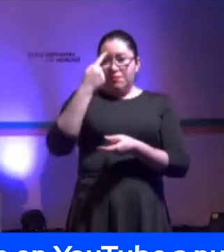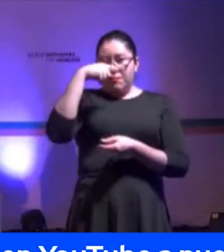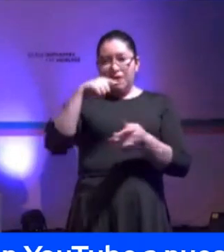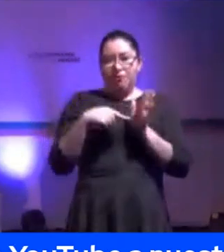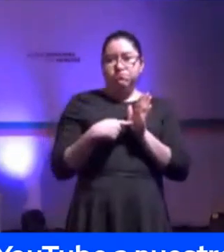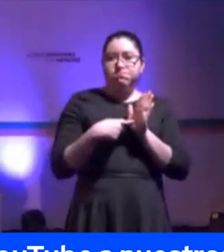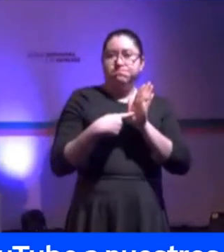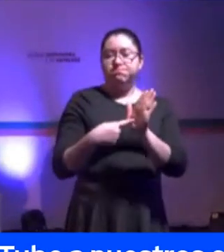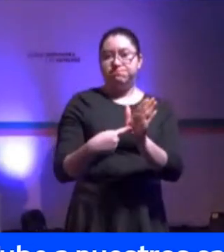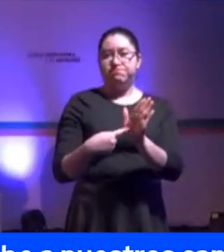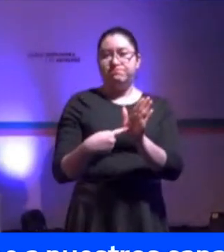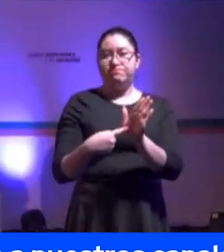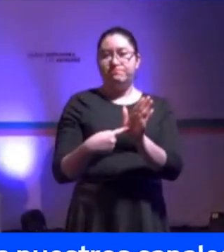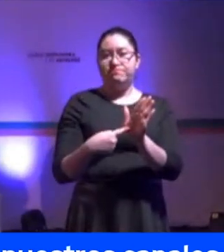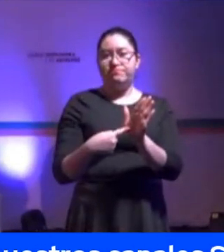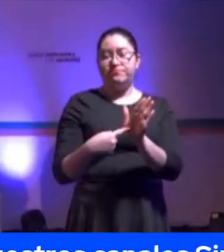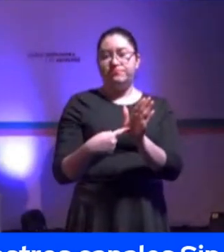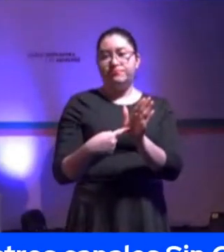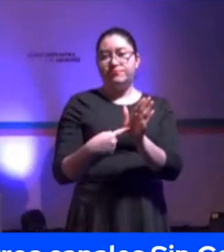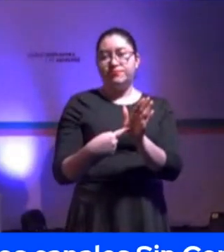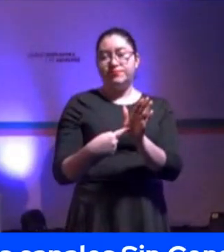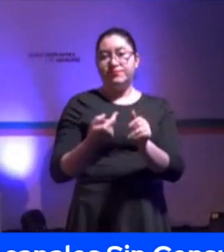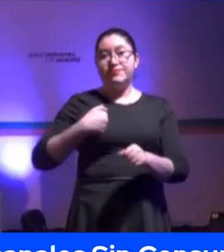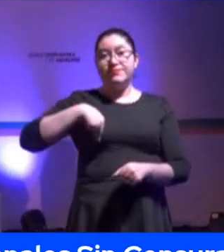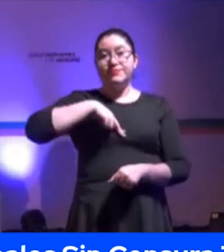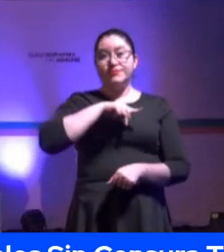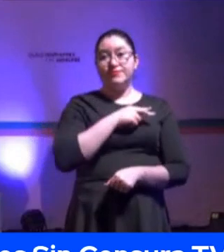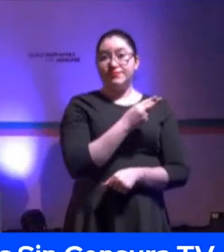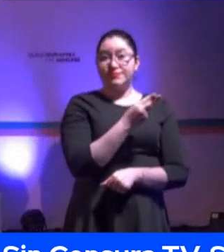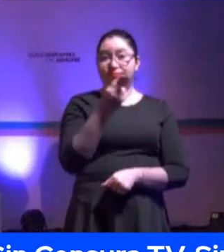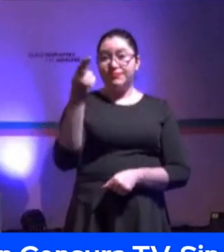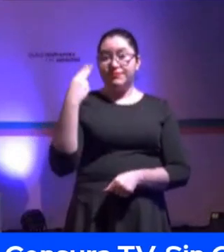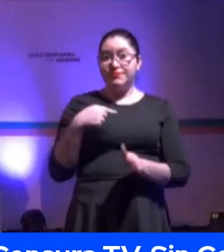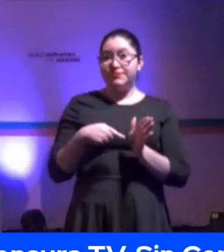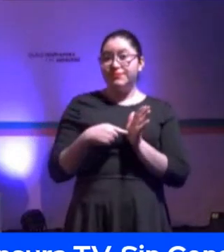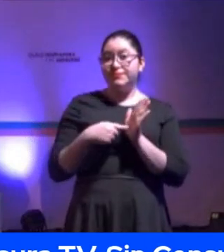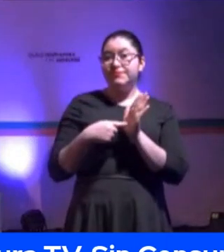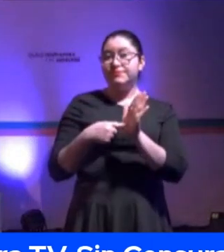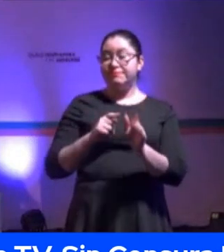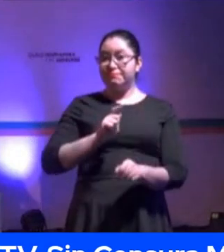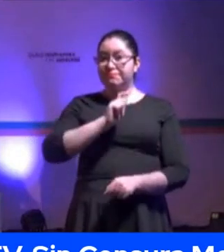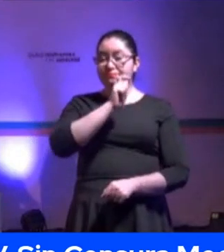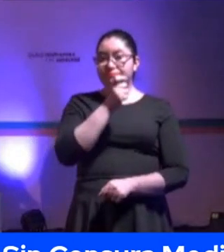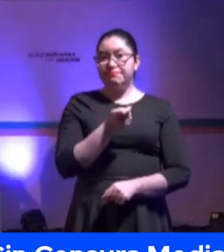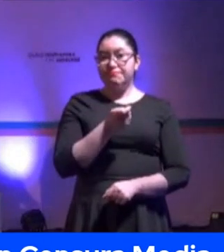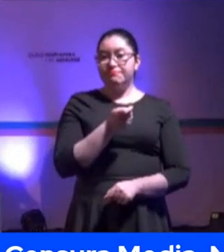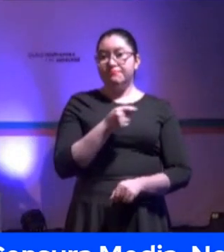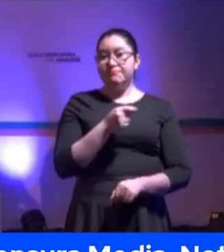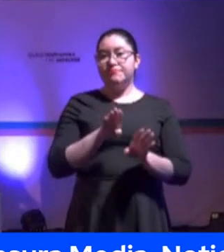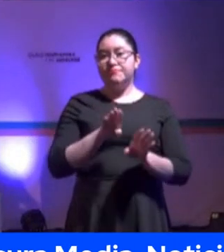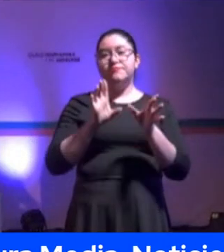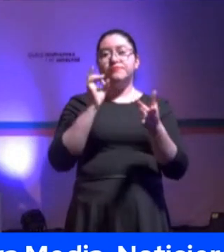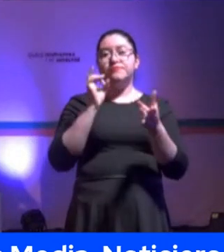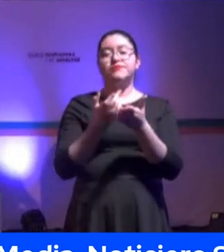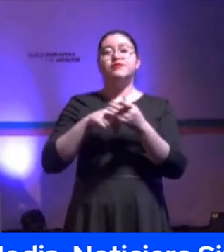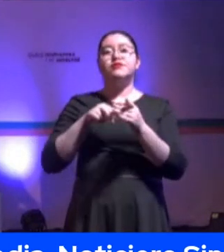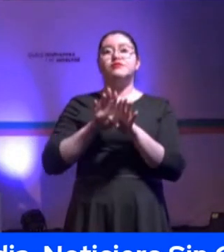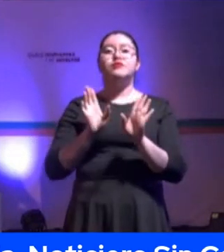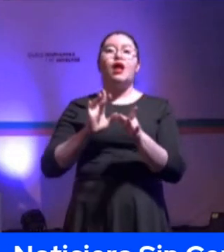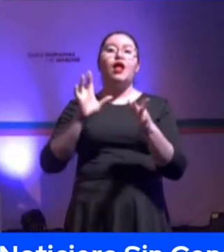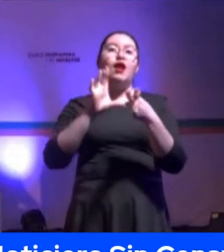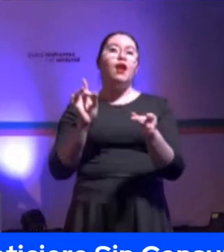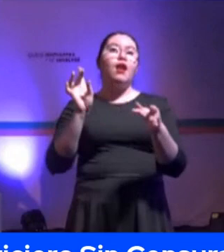cobertura, pues es donde les vamos a demostrar nosotros que los escucha, que no es pura lengua lo que les estamos diciendo